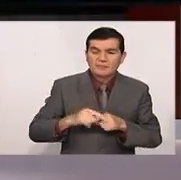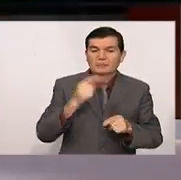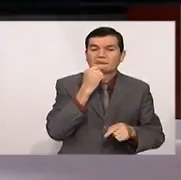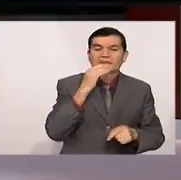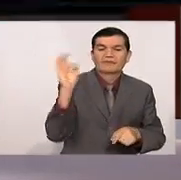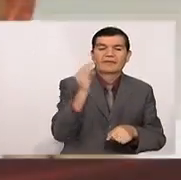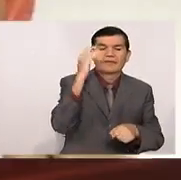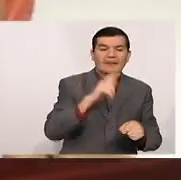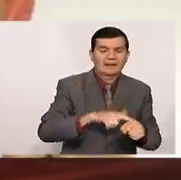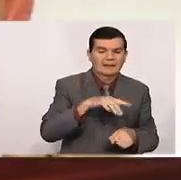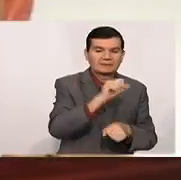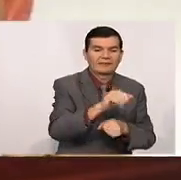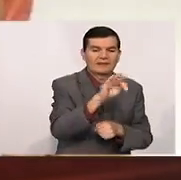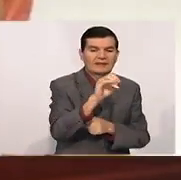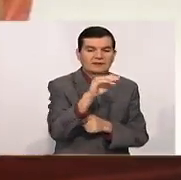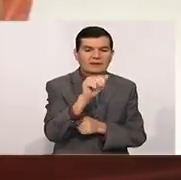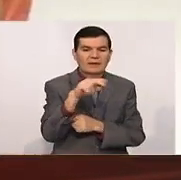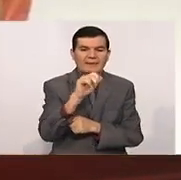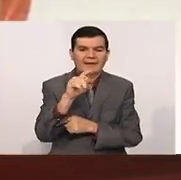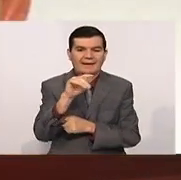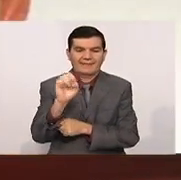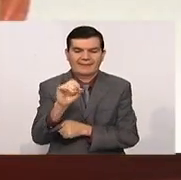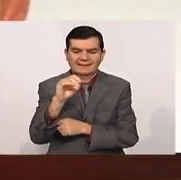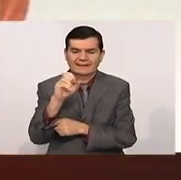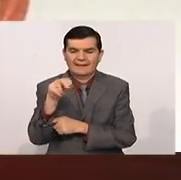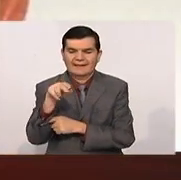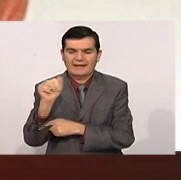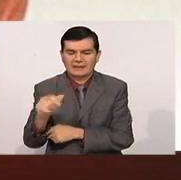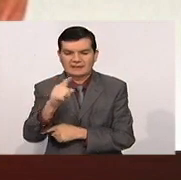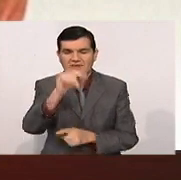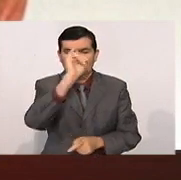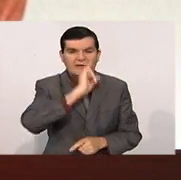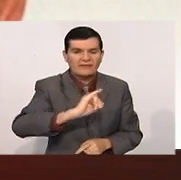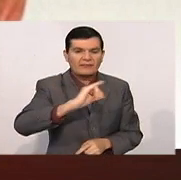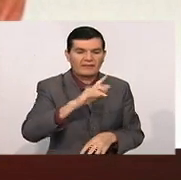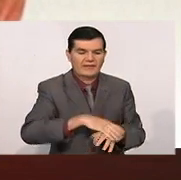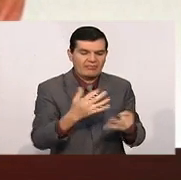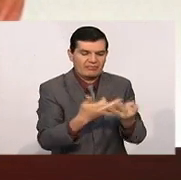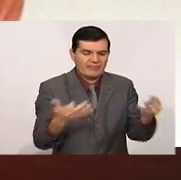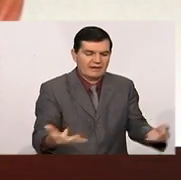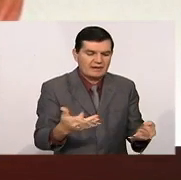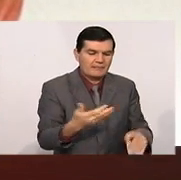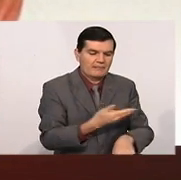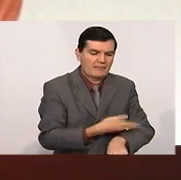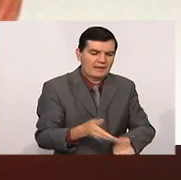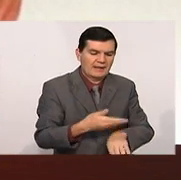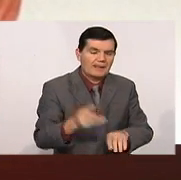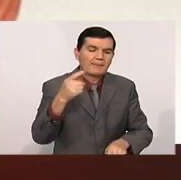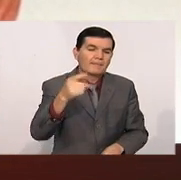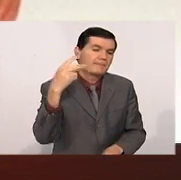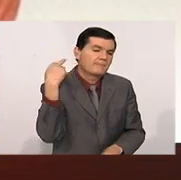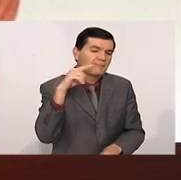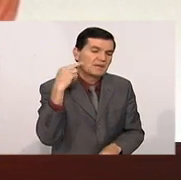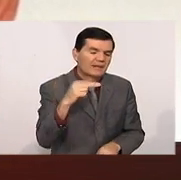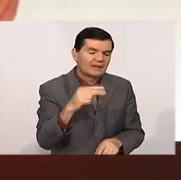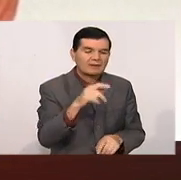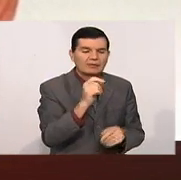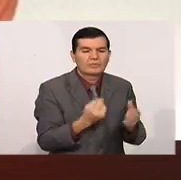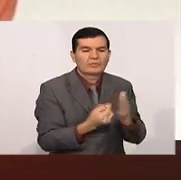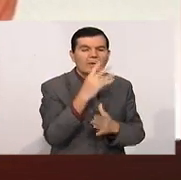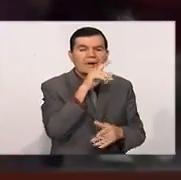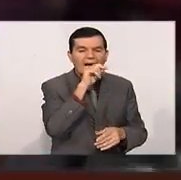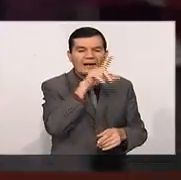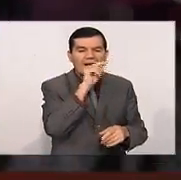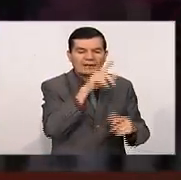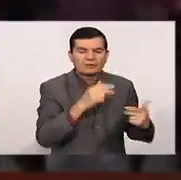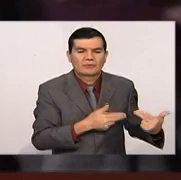Federal detuvieron a Francisco Navarrete Serna, presunto jefe de plaza en Tierra Blanca, en Veracruz, del cártel Jalisco Nueva